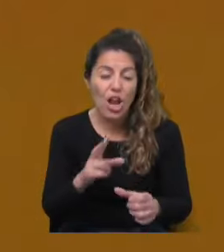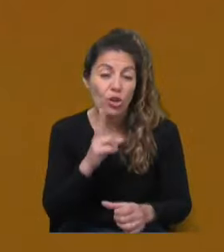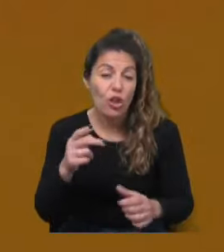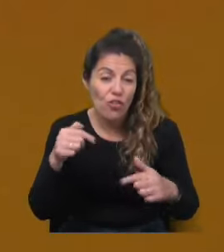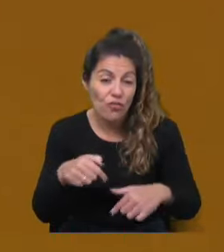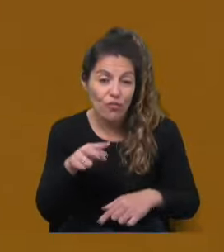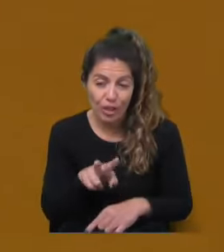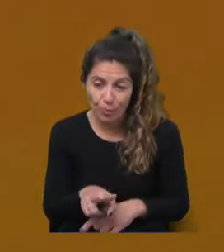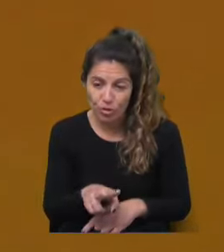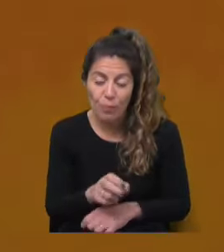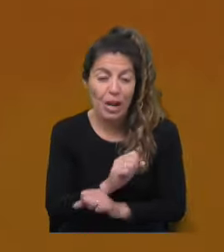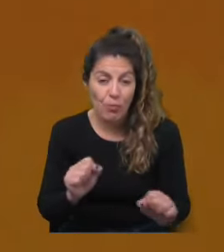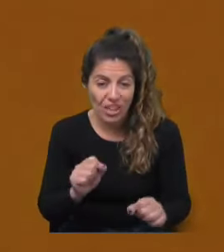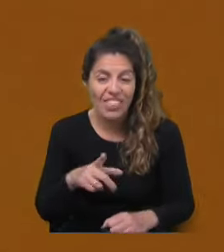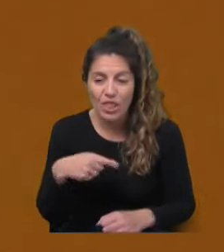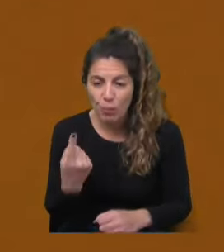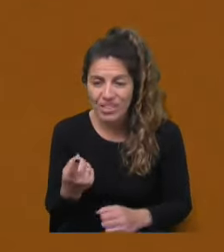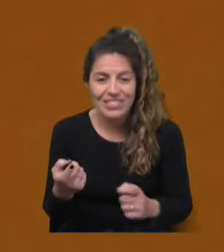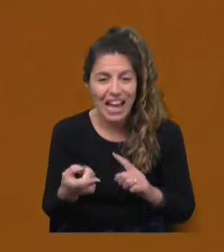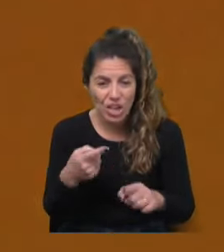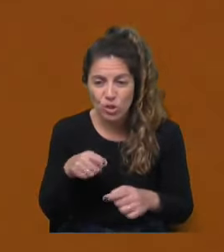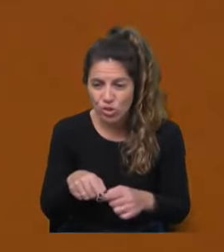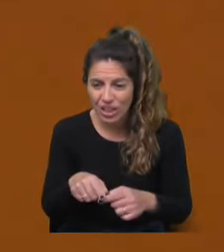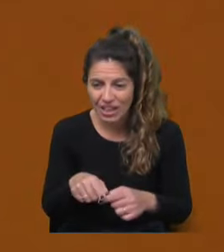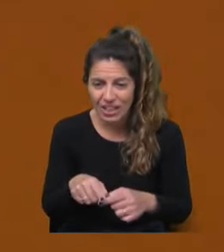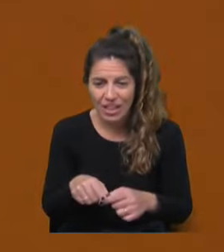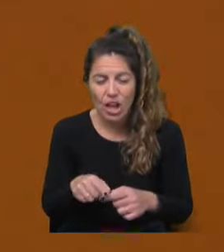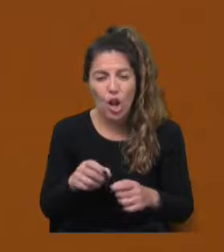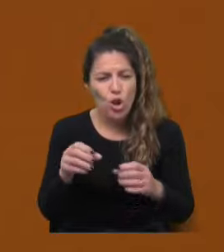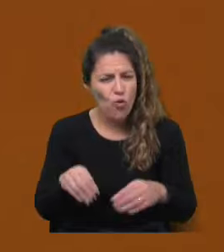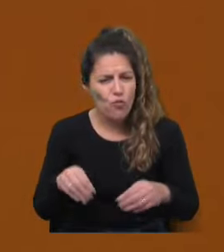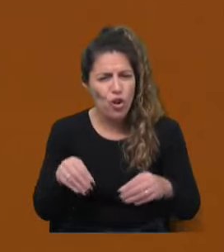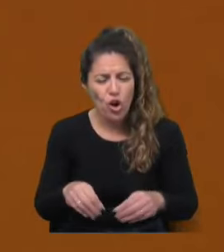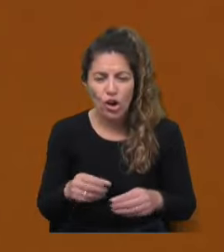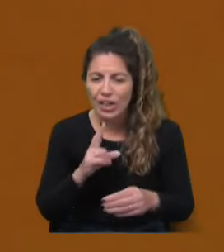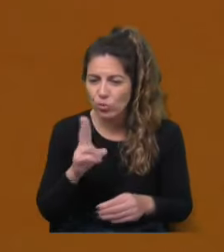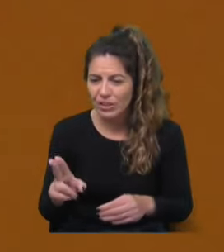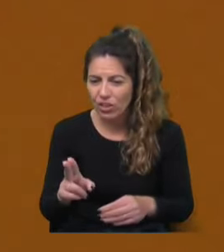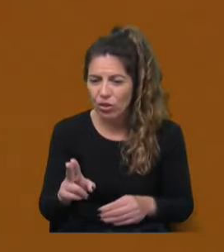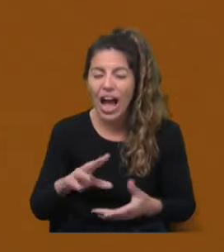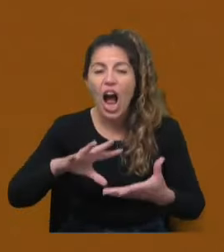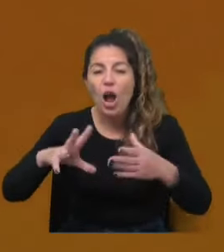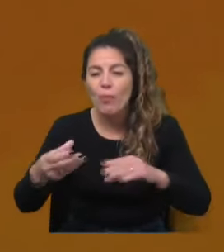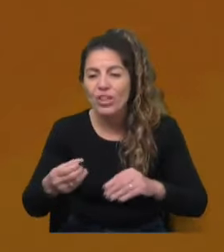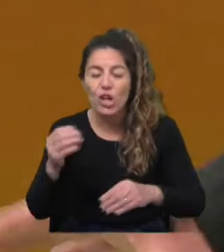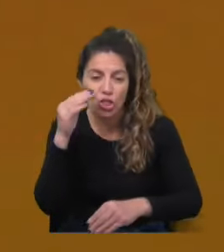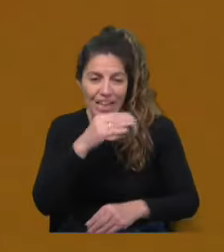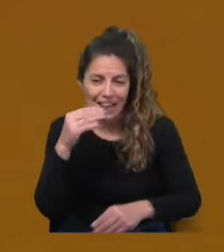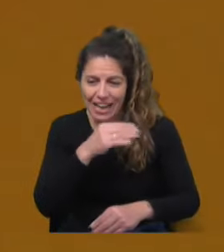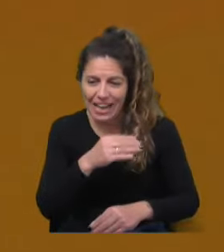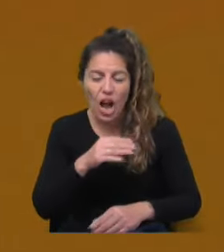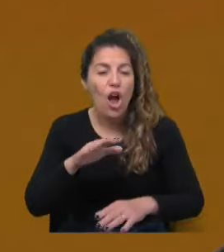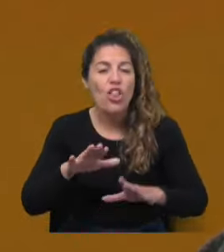hoy vemos, para poder después asociar los magros resultados que tenemos al modelo de la caja. Bien, no